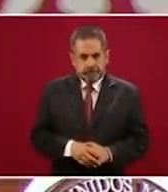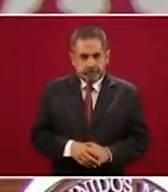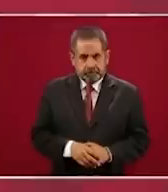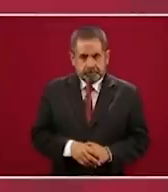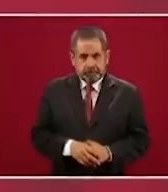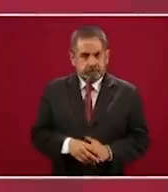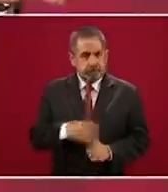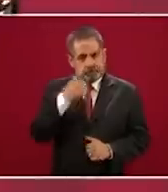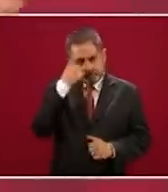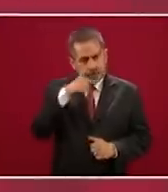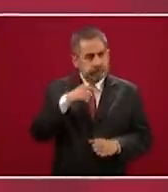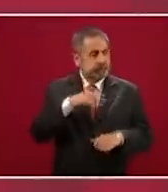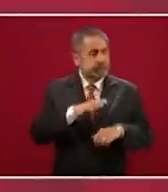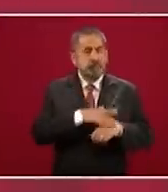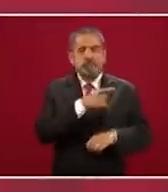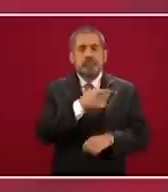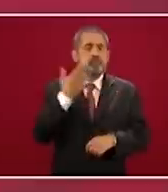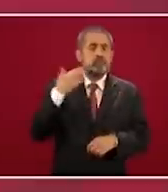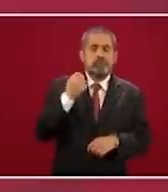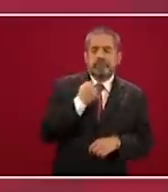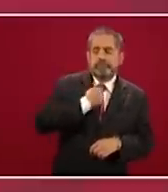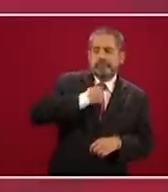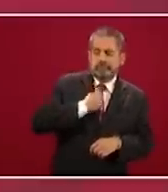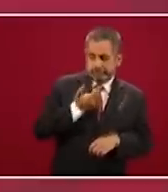el influyentismo y la corrupción